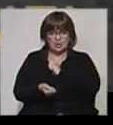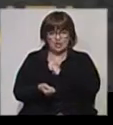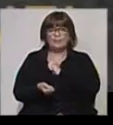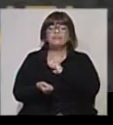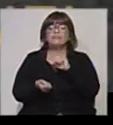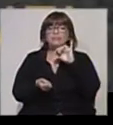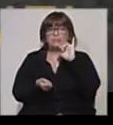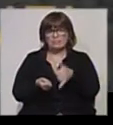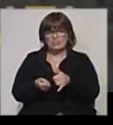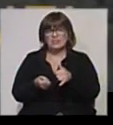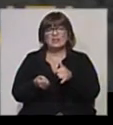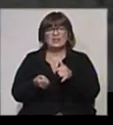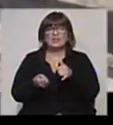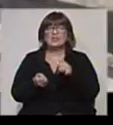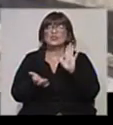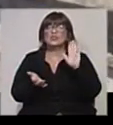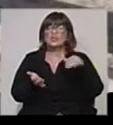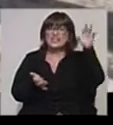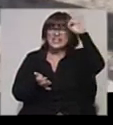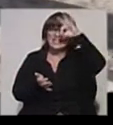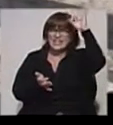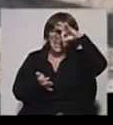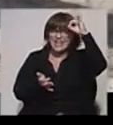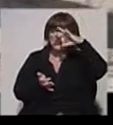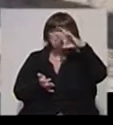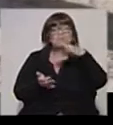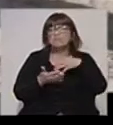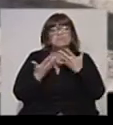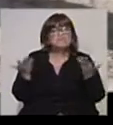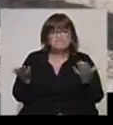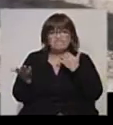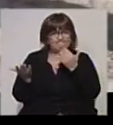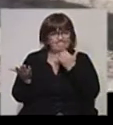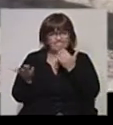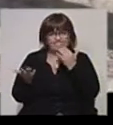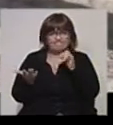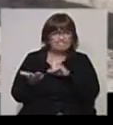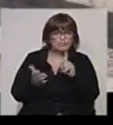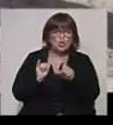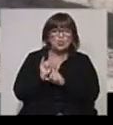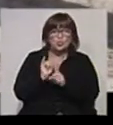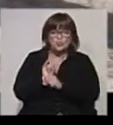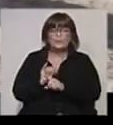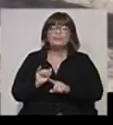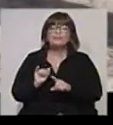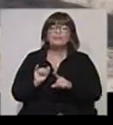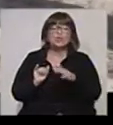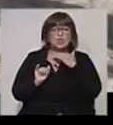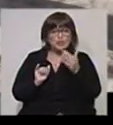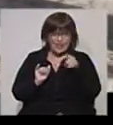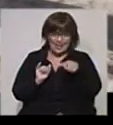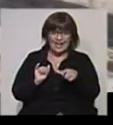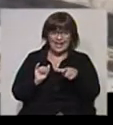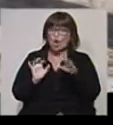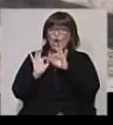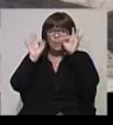Sí, la versión en inglés, no sé si está en YouTube, esa no me acuerdo si la pusieron. Pero el documental